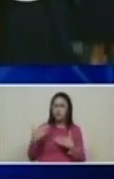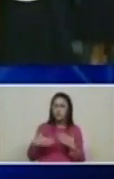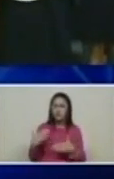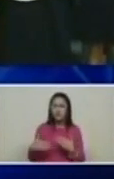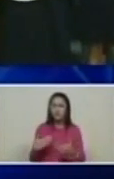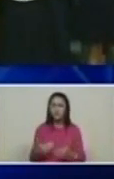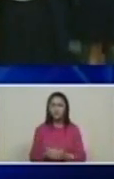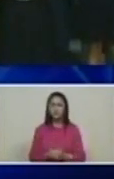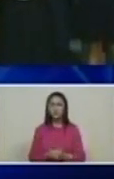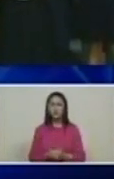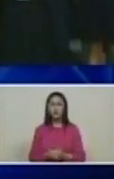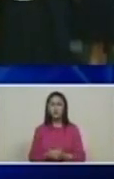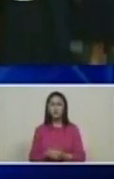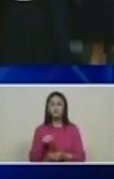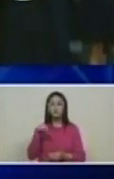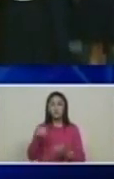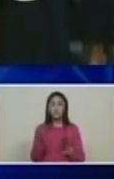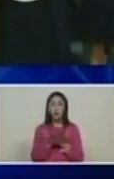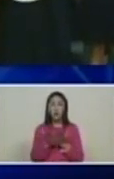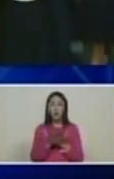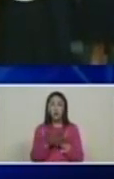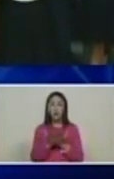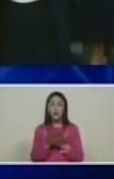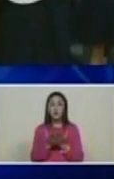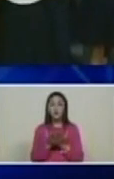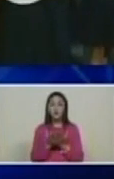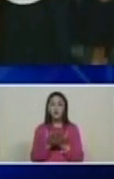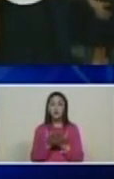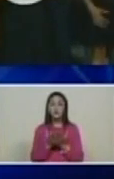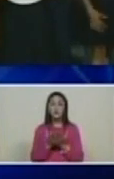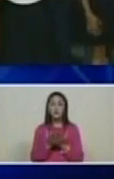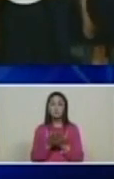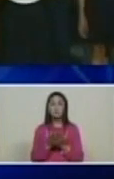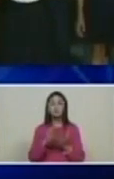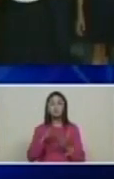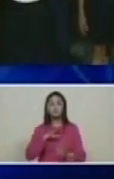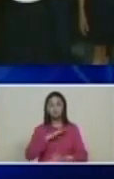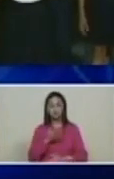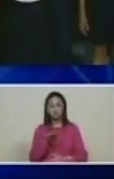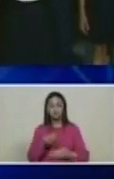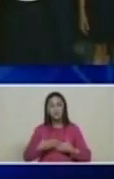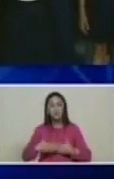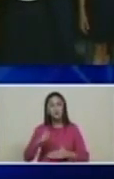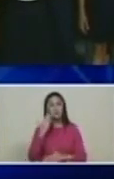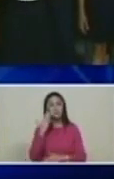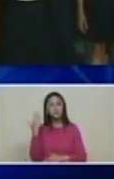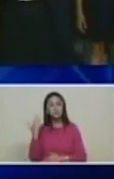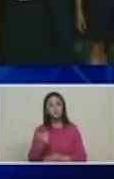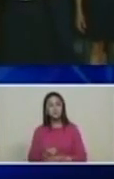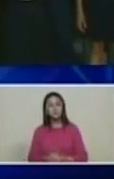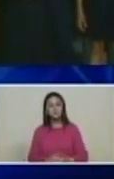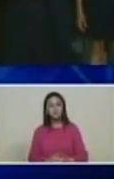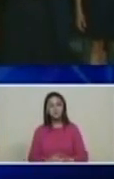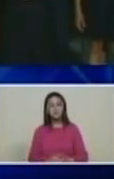que en este complejo educativo Robert Serra se tienen planificado llevar adelante.